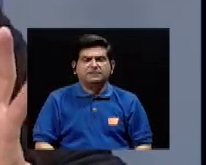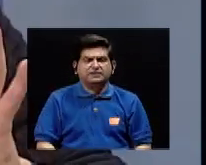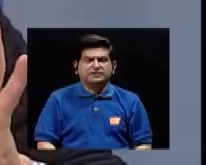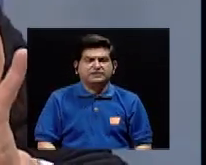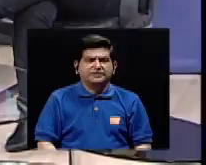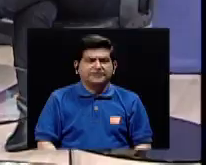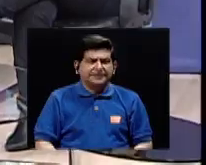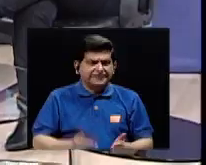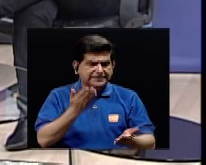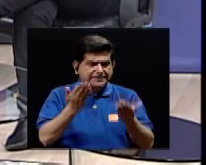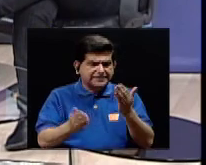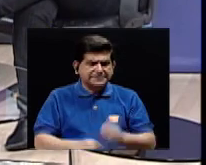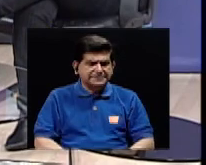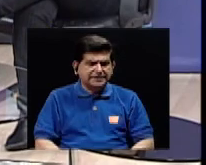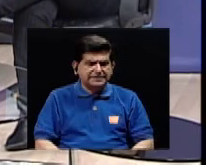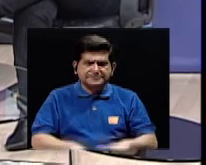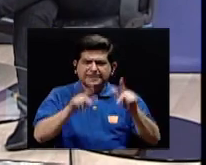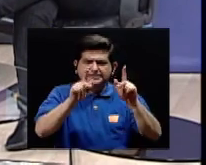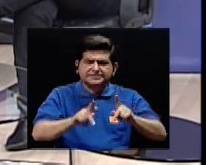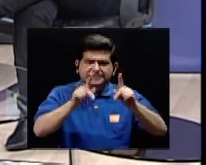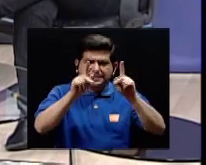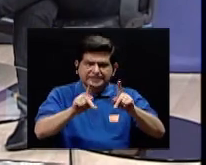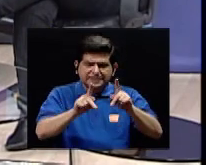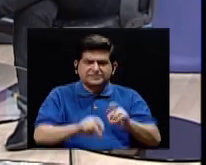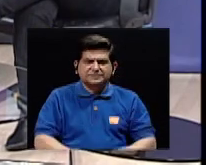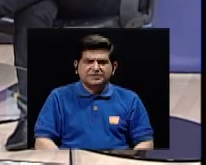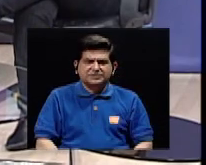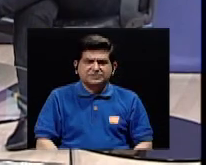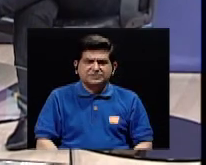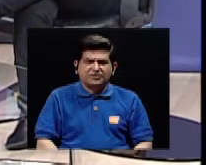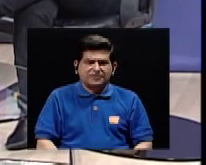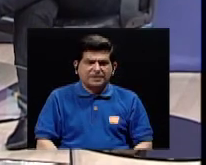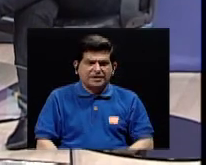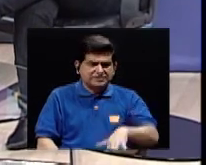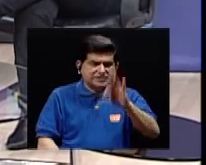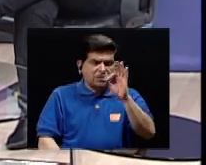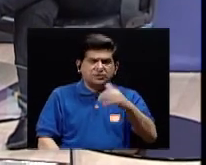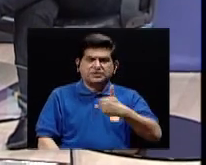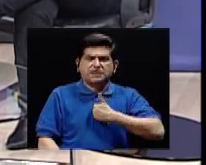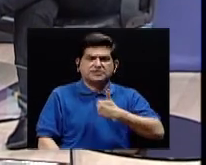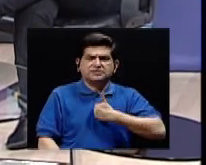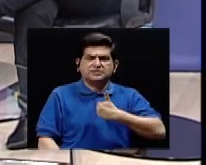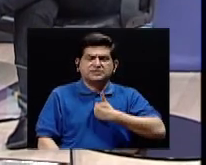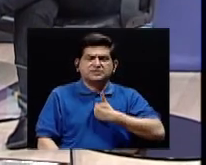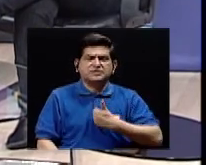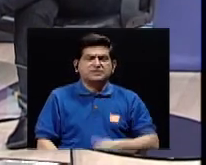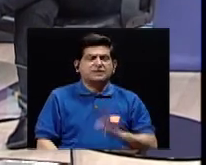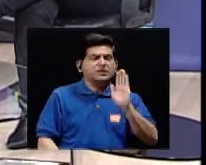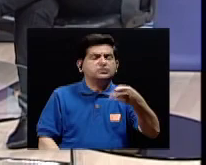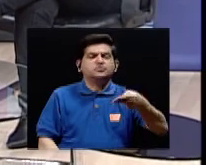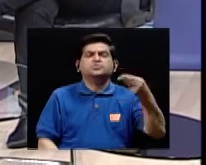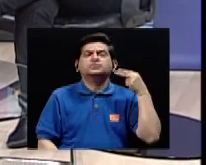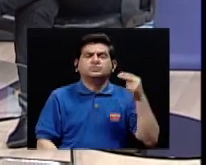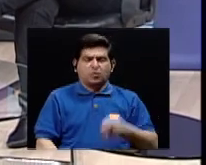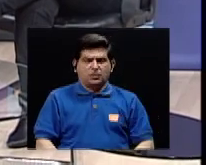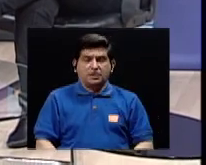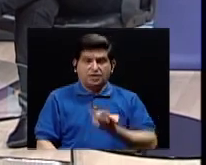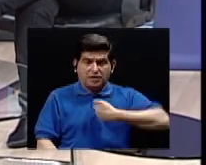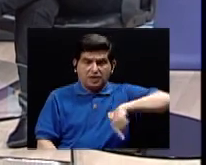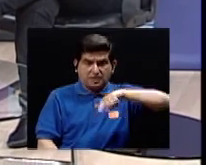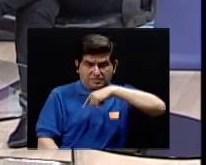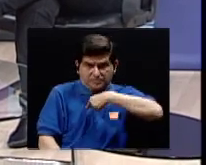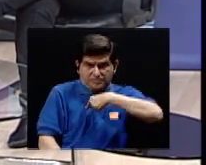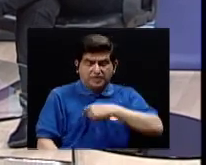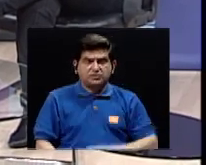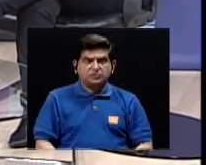es encontrar a la gente viendo su propia historia. Entonces, para nosotros